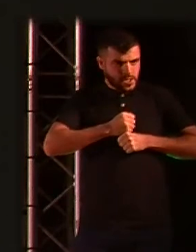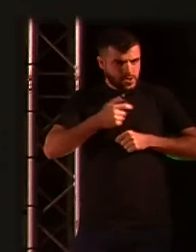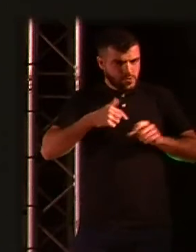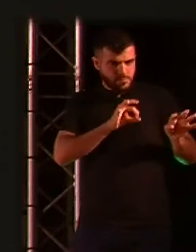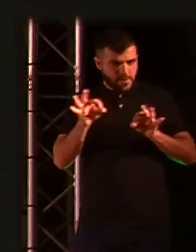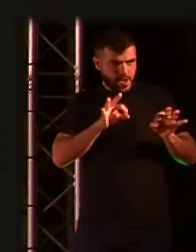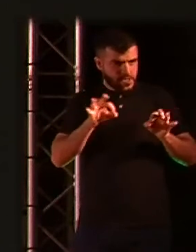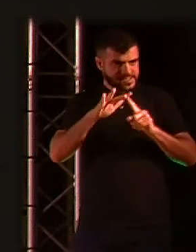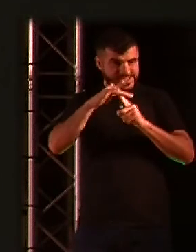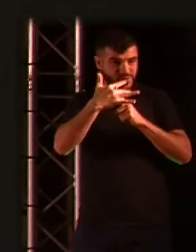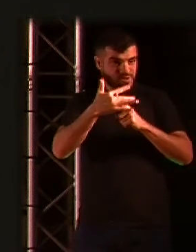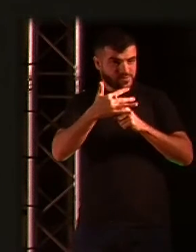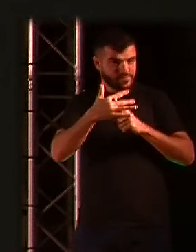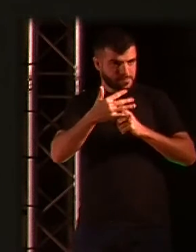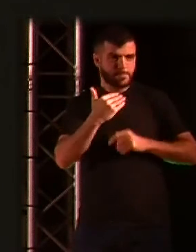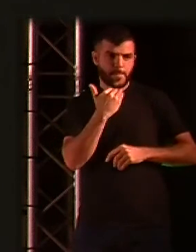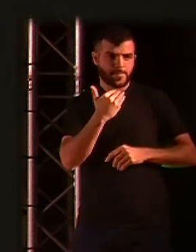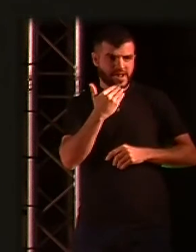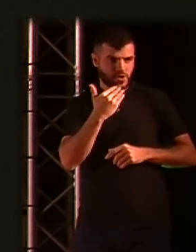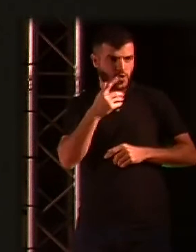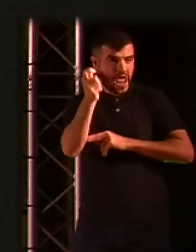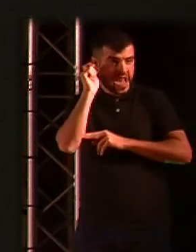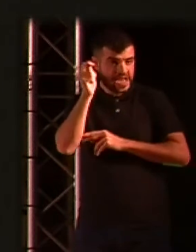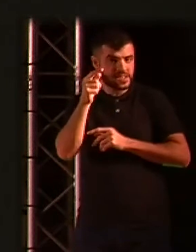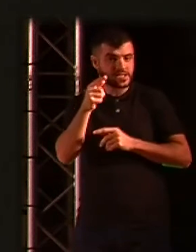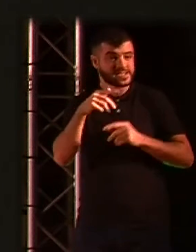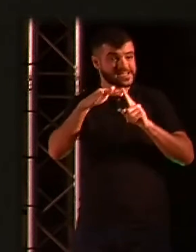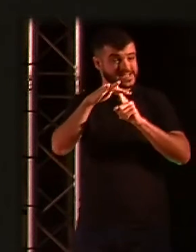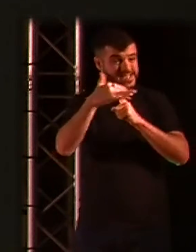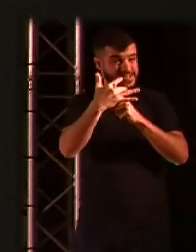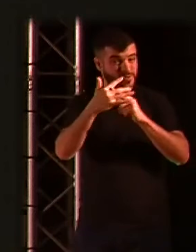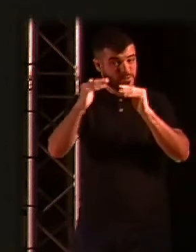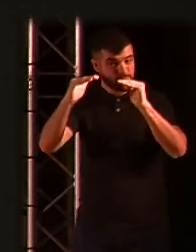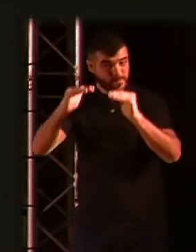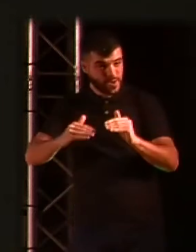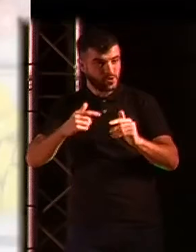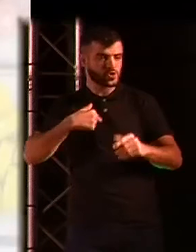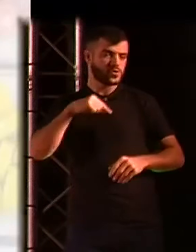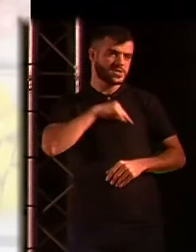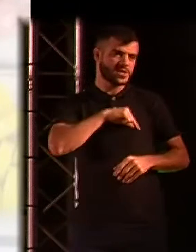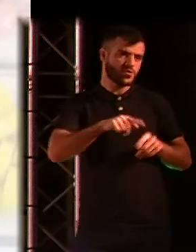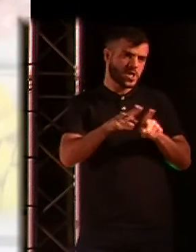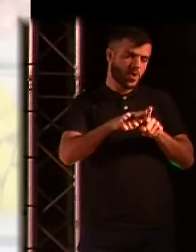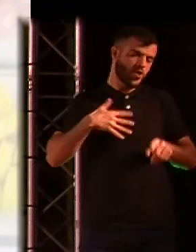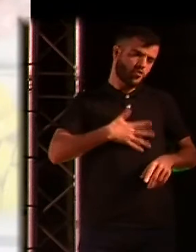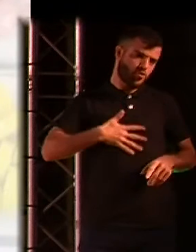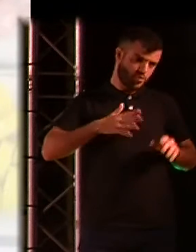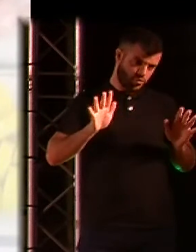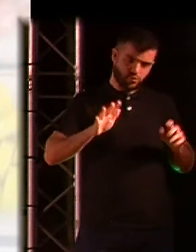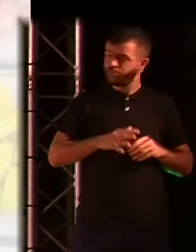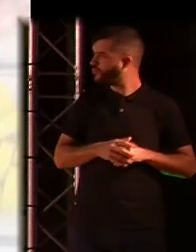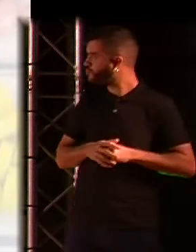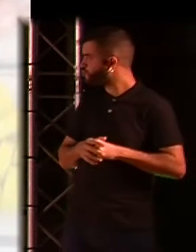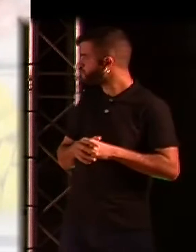alerta, al disminuir esa situación de alerta es como que te acomoda, ¿no? Hay un